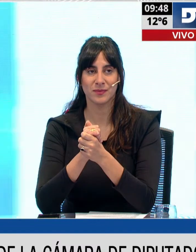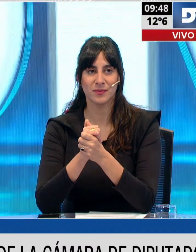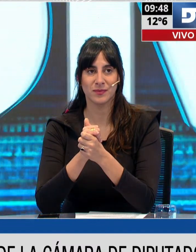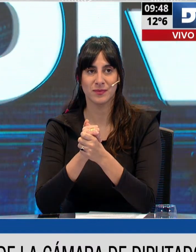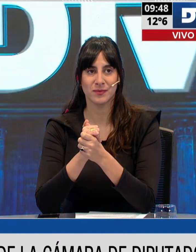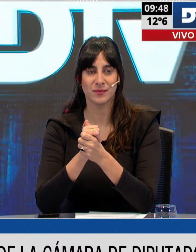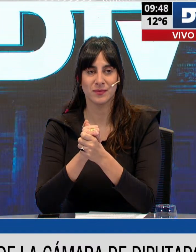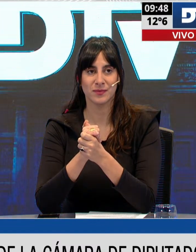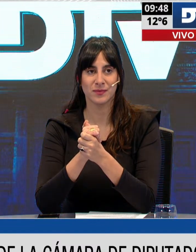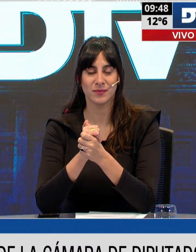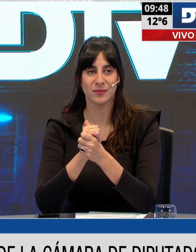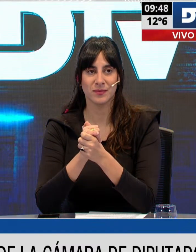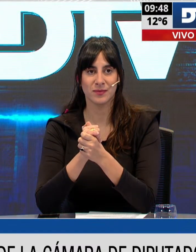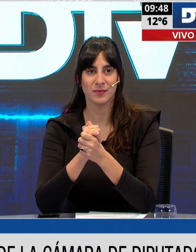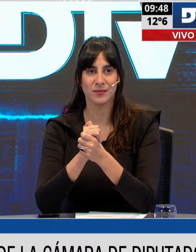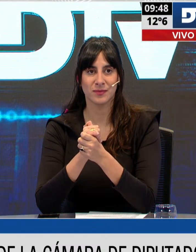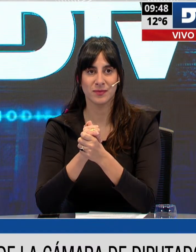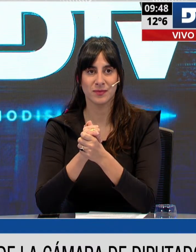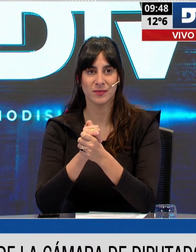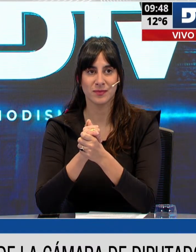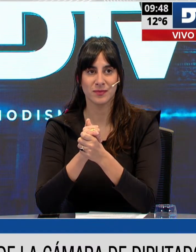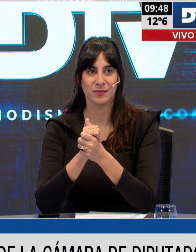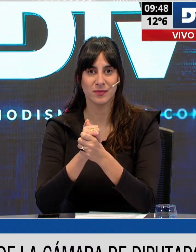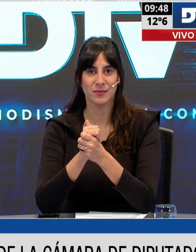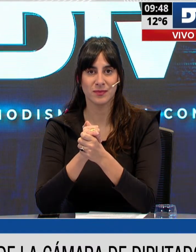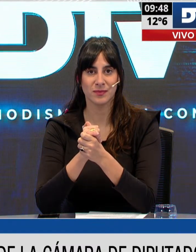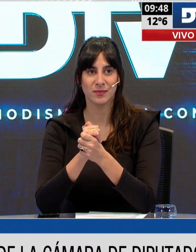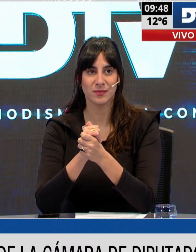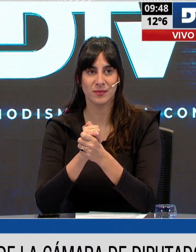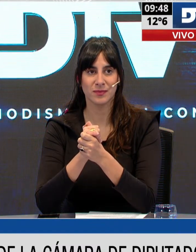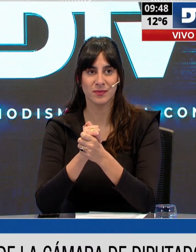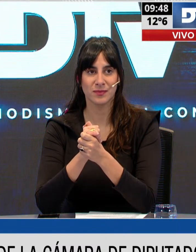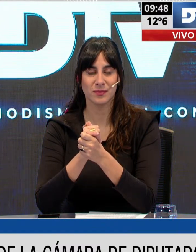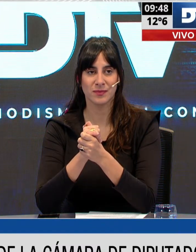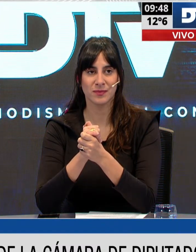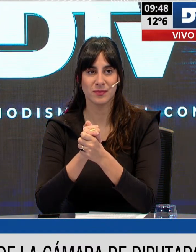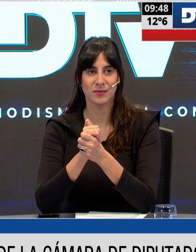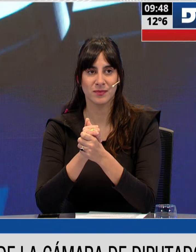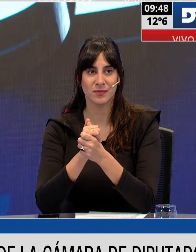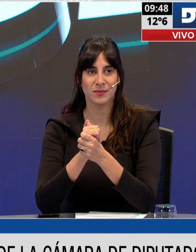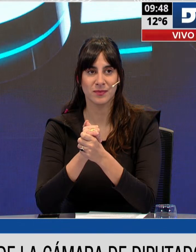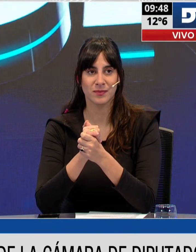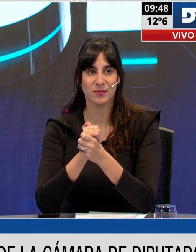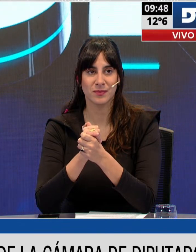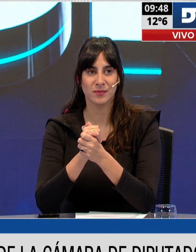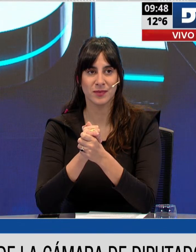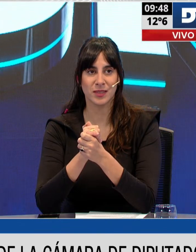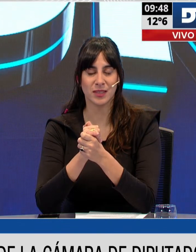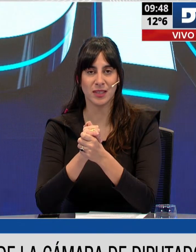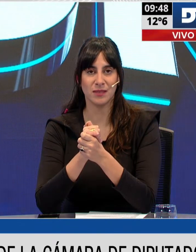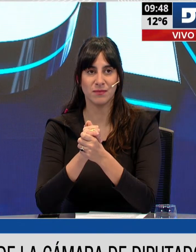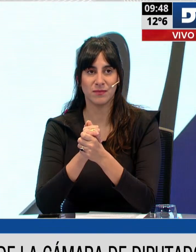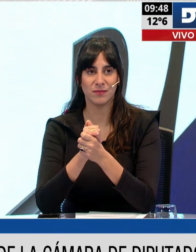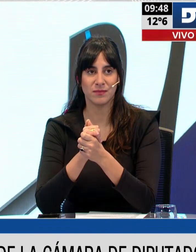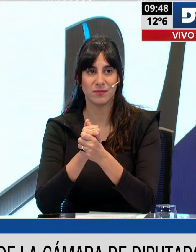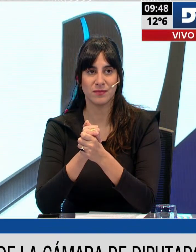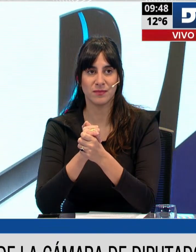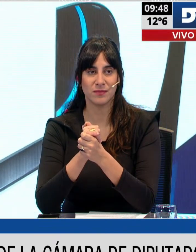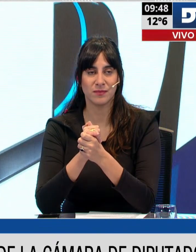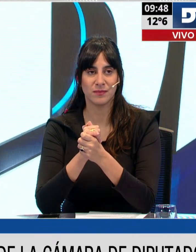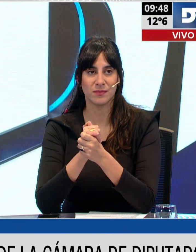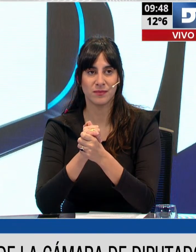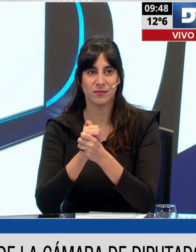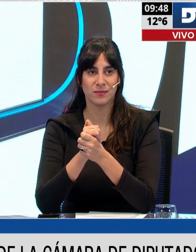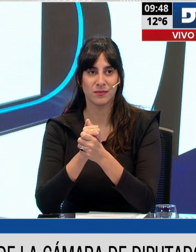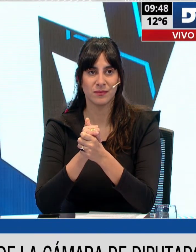los denunció a los 4 legisladores, a los 4 diputados de la izquierda y además pidió la expulsión de la Cámara. Sí.